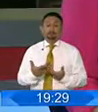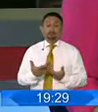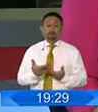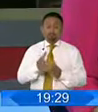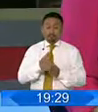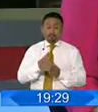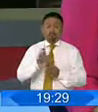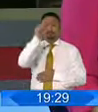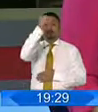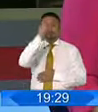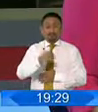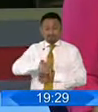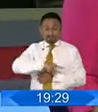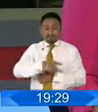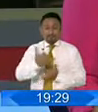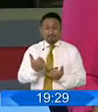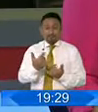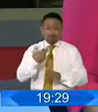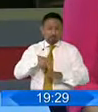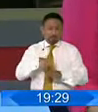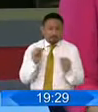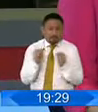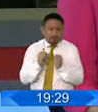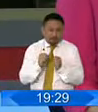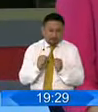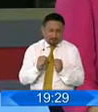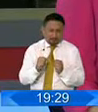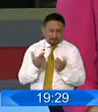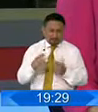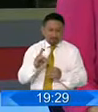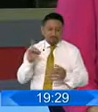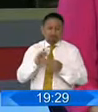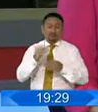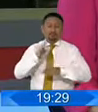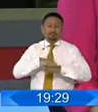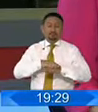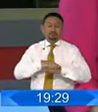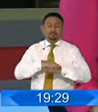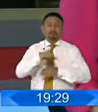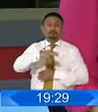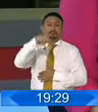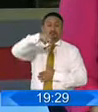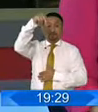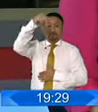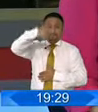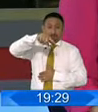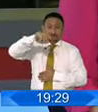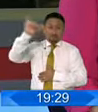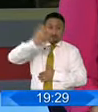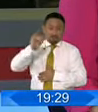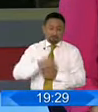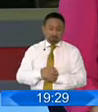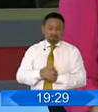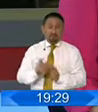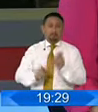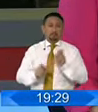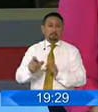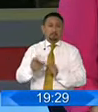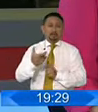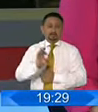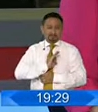callejón interandino, es común en esta época del año y estaría vinculado a la ola que afecta el norte del hemisferio, según los expertos